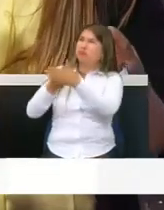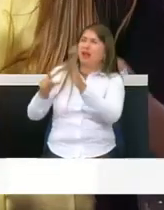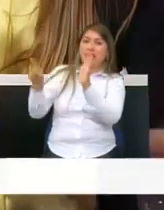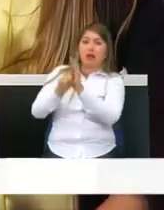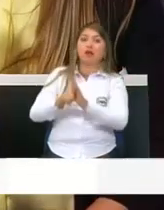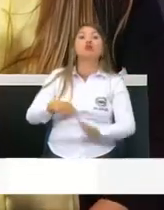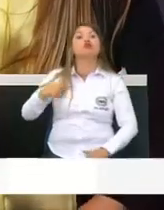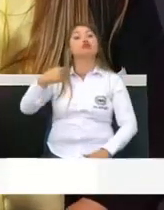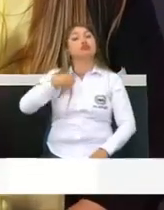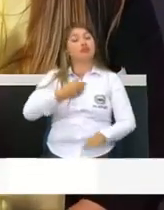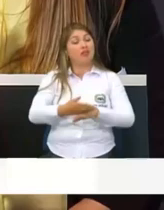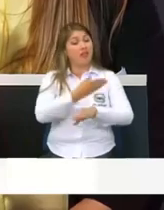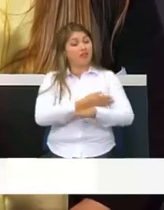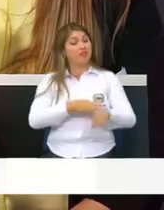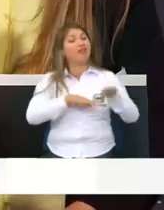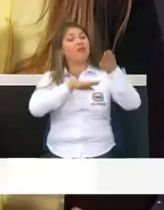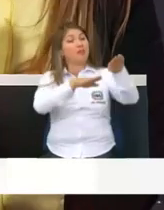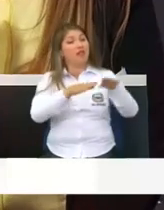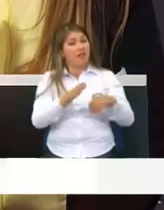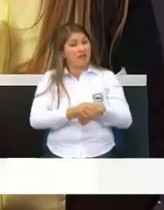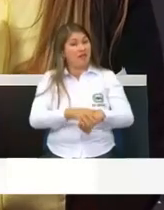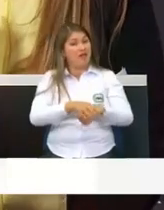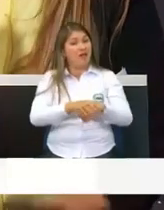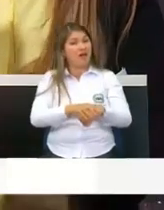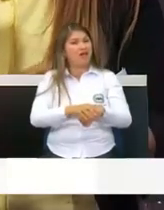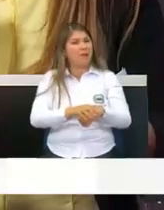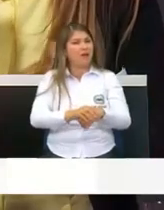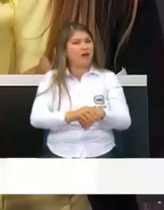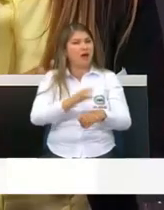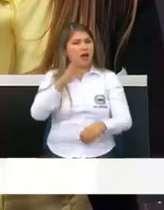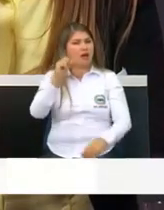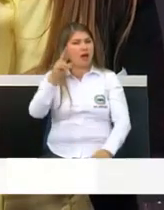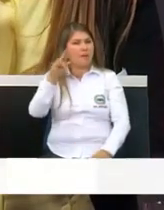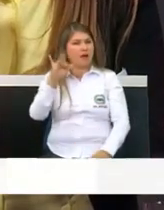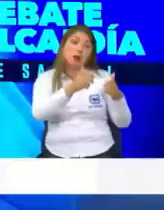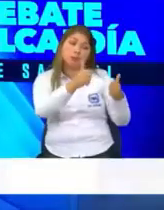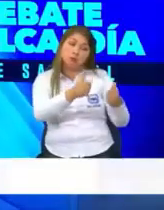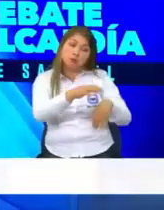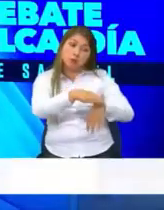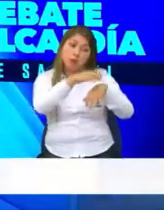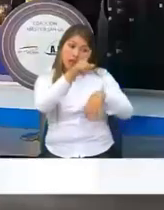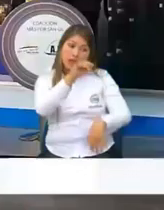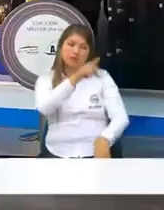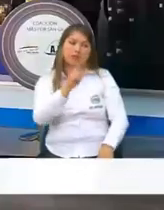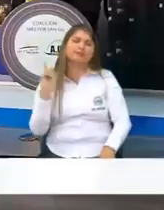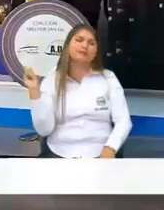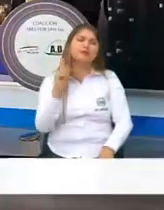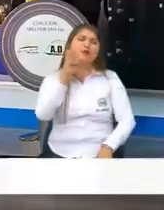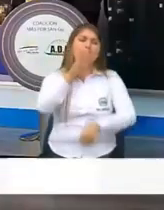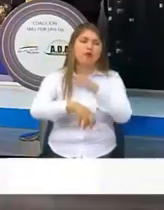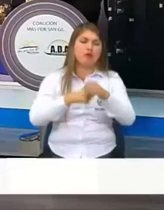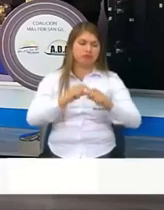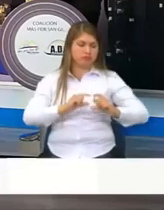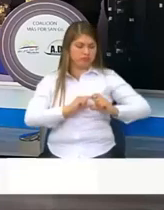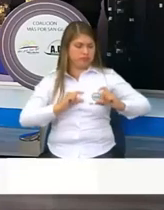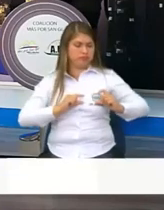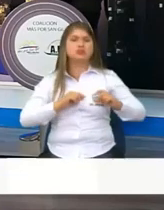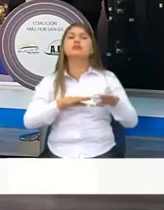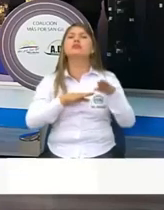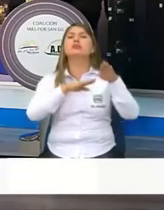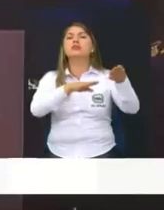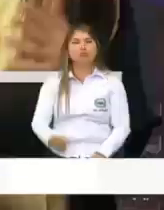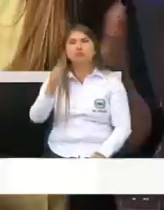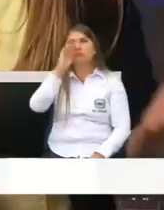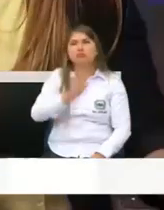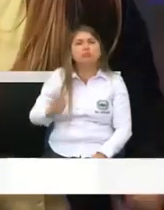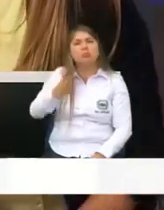ley? Yo fui representante a la Cámara, sé cómo se hacen las leyes pero de la este República. Momento, usted duró 8 años con una credencial como representante